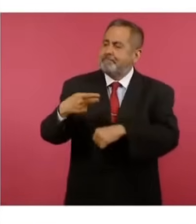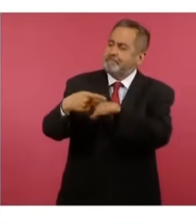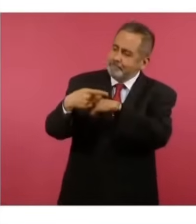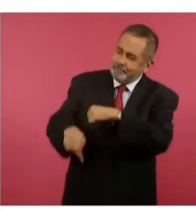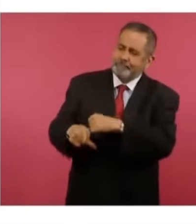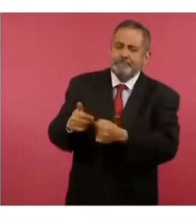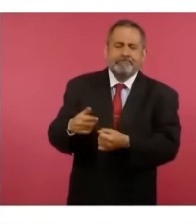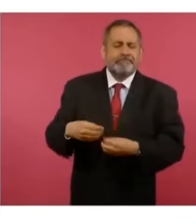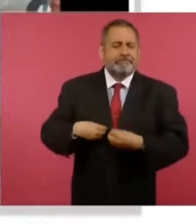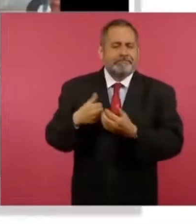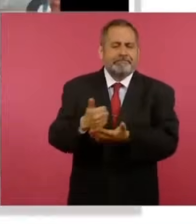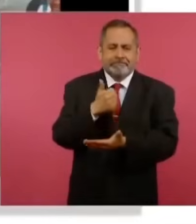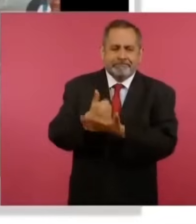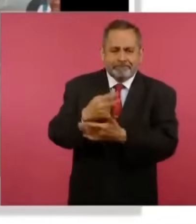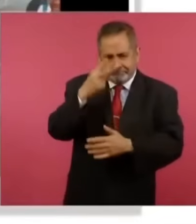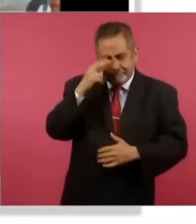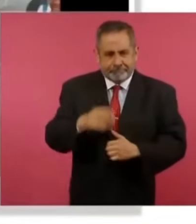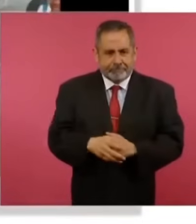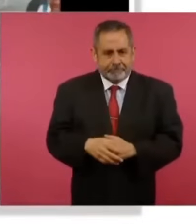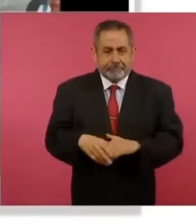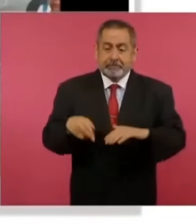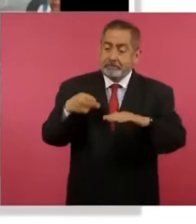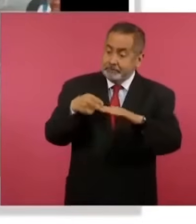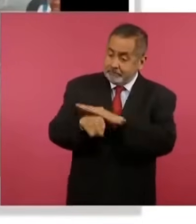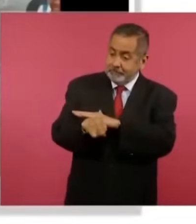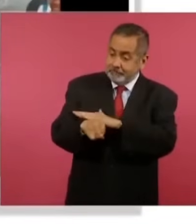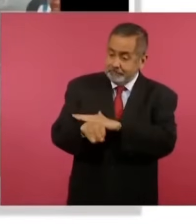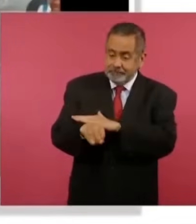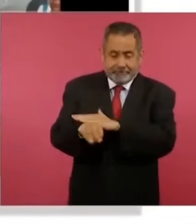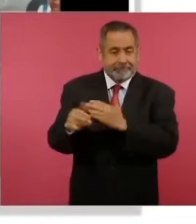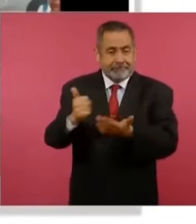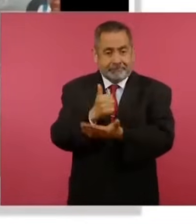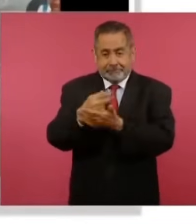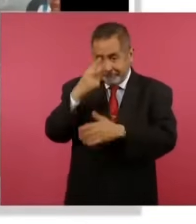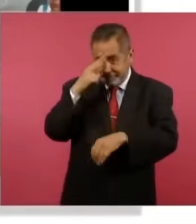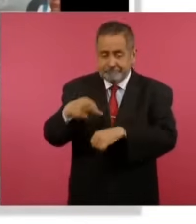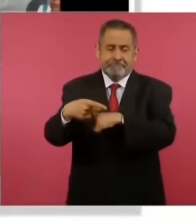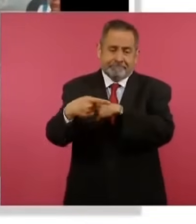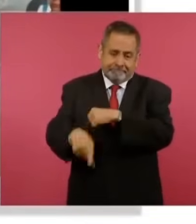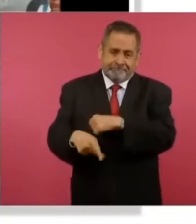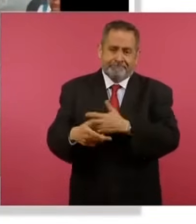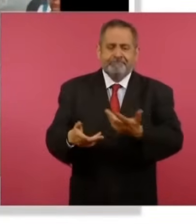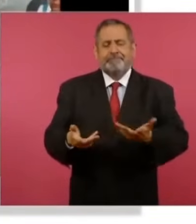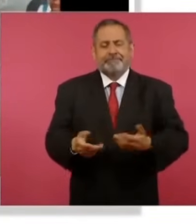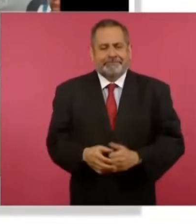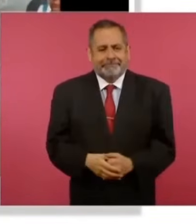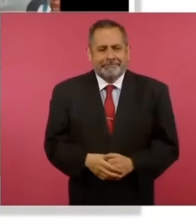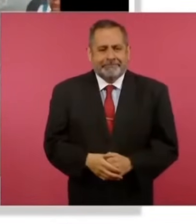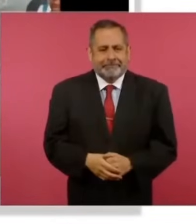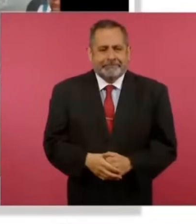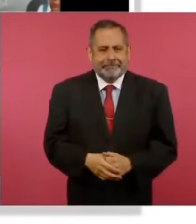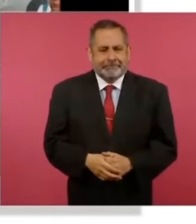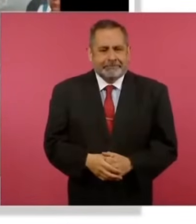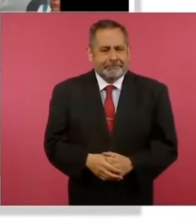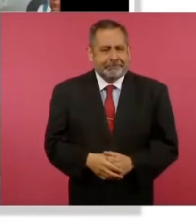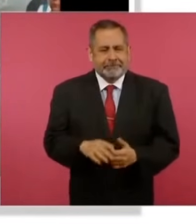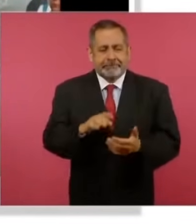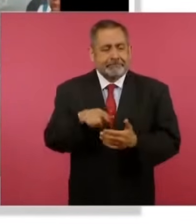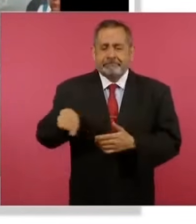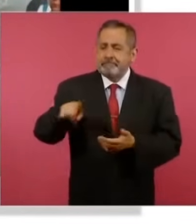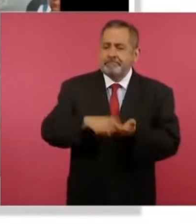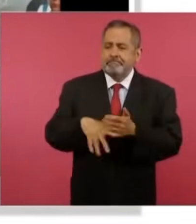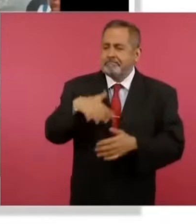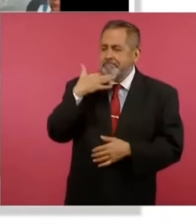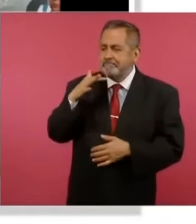vida de los usuarios. El Metro de la Ciudad de México sigue siendo riesgo para los capitalinos. Gracias a la corrupción por